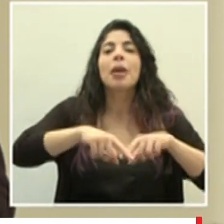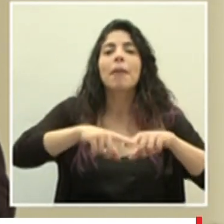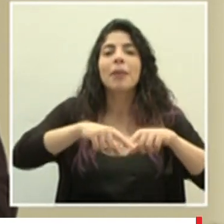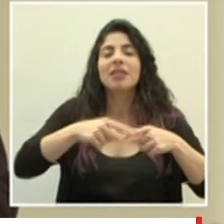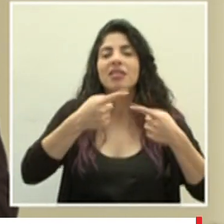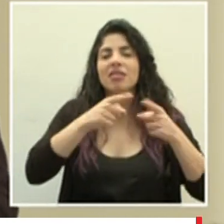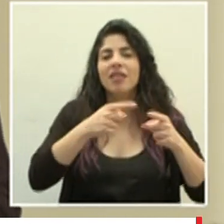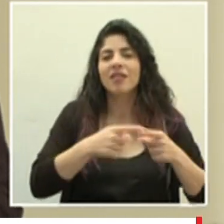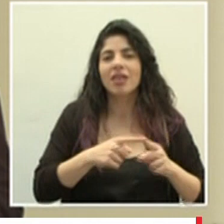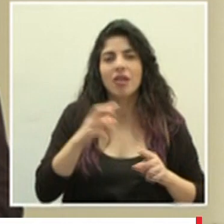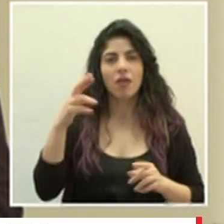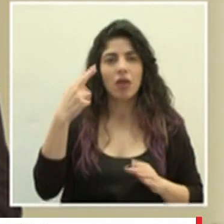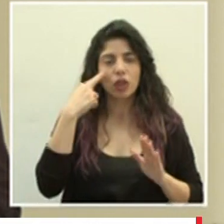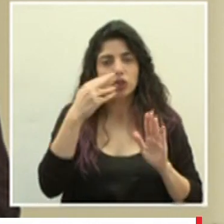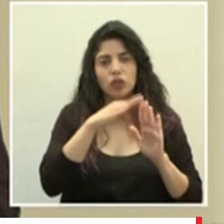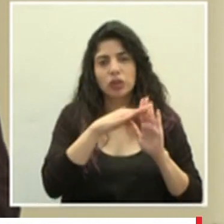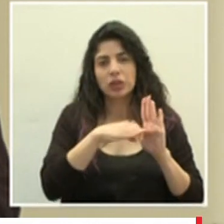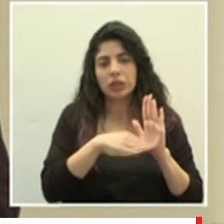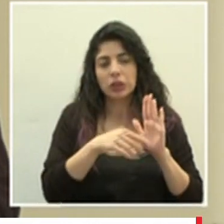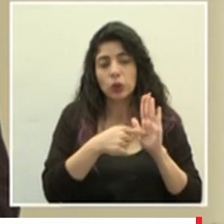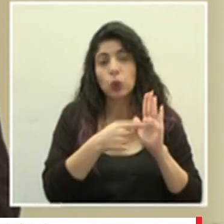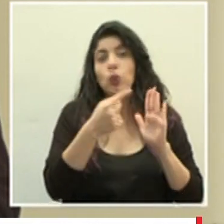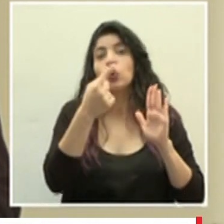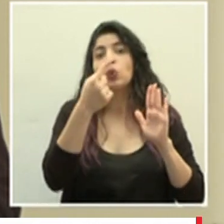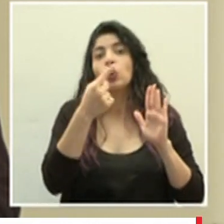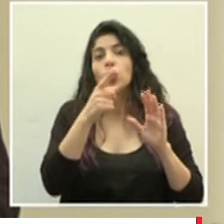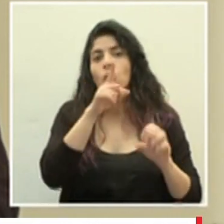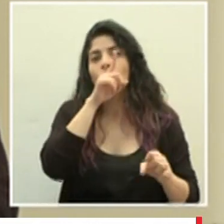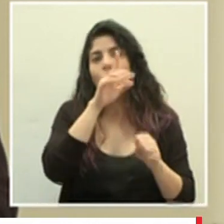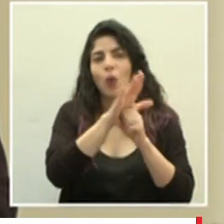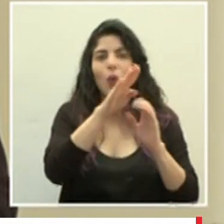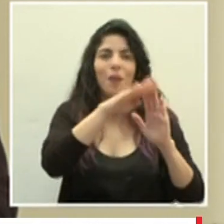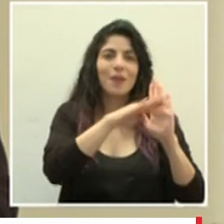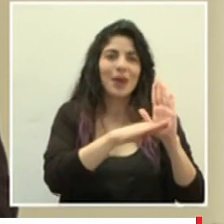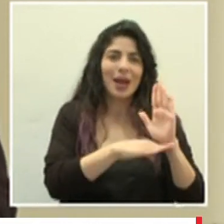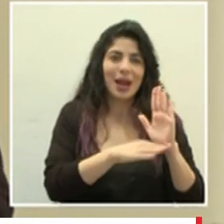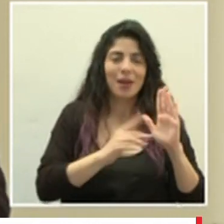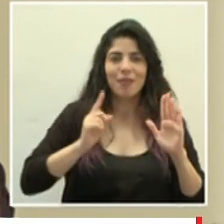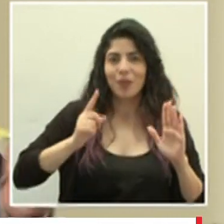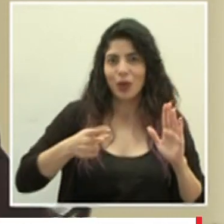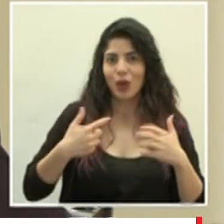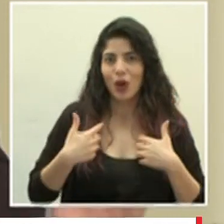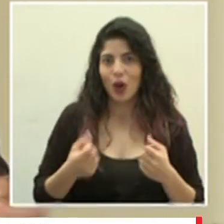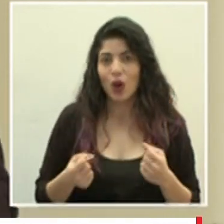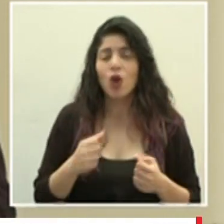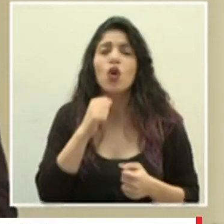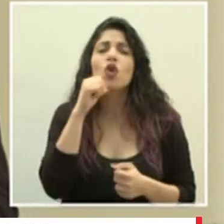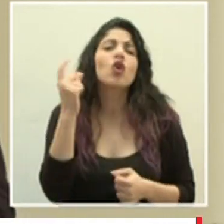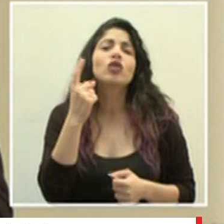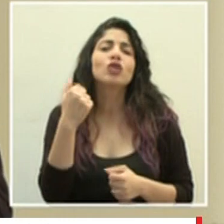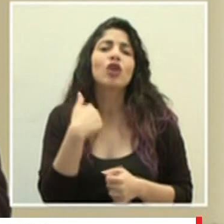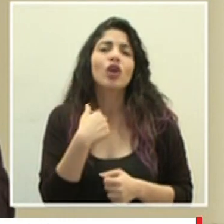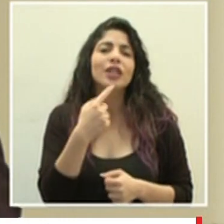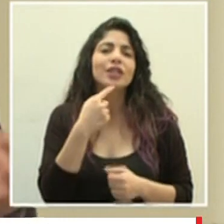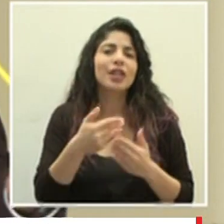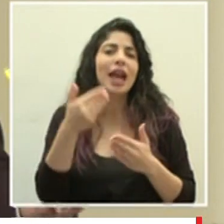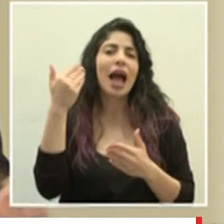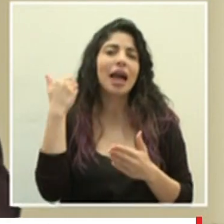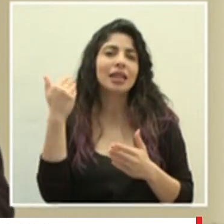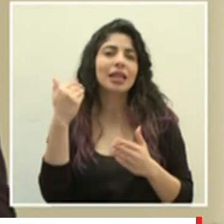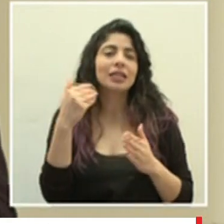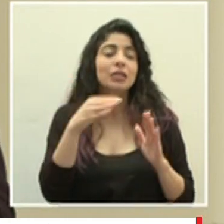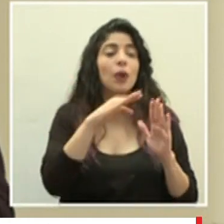diferentes factores. Uno de ellos sigue siendo el cumplimiento de los protocolos. no solamente lo que hablaba yo anteriormente de los